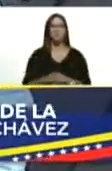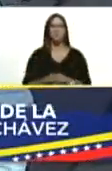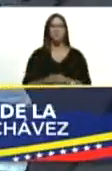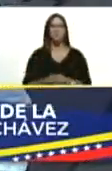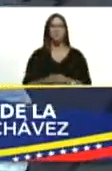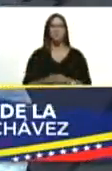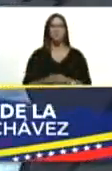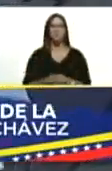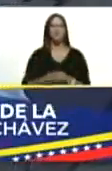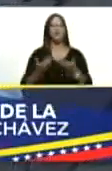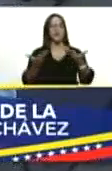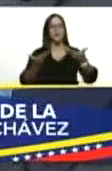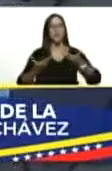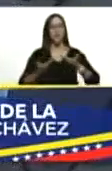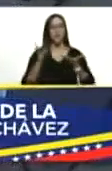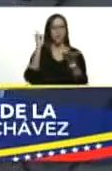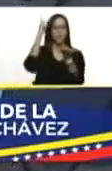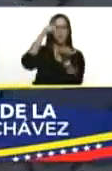Y vinimos hasta aquí